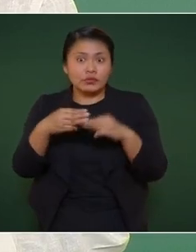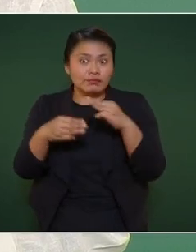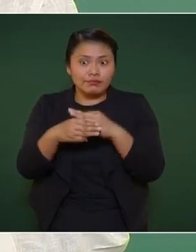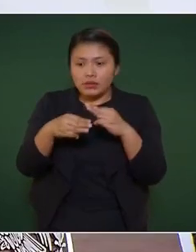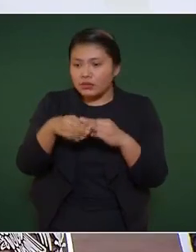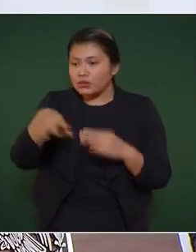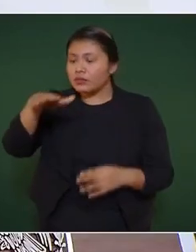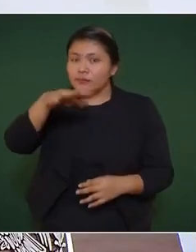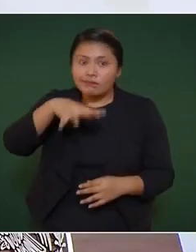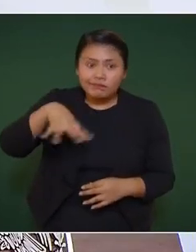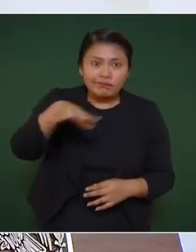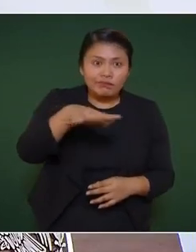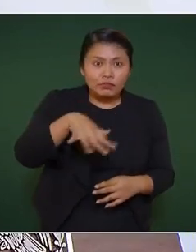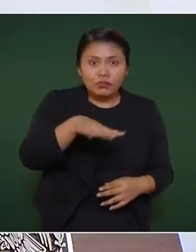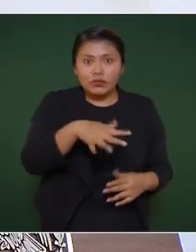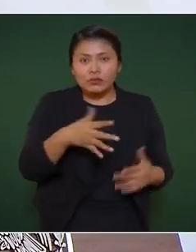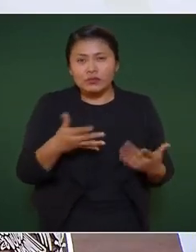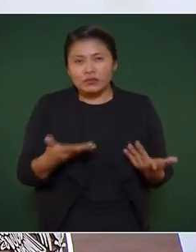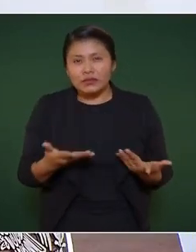teníamos,